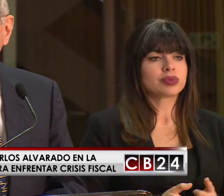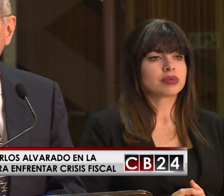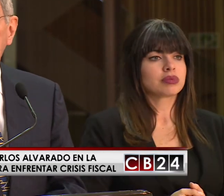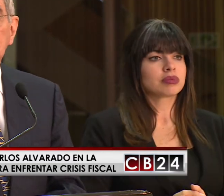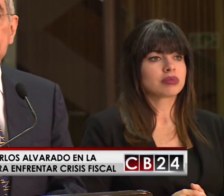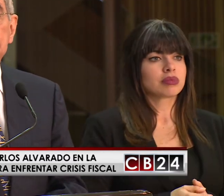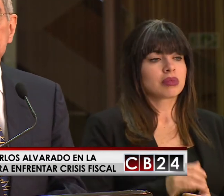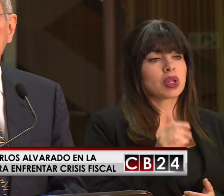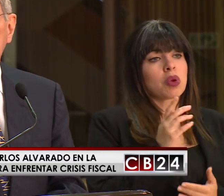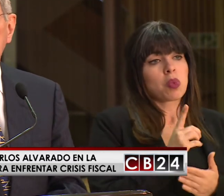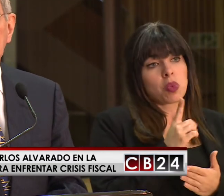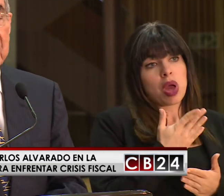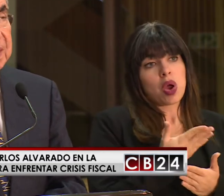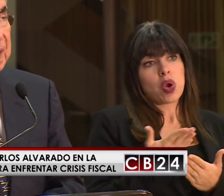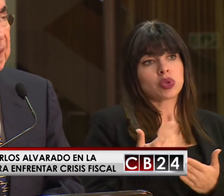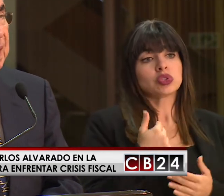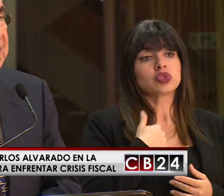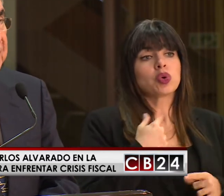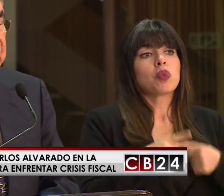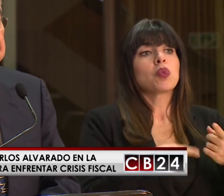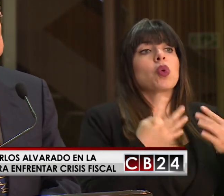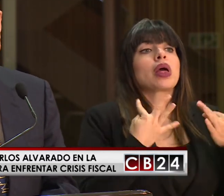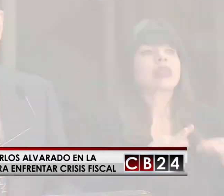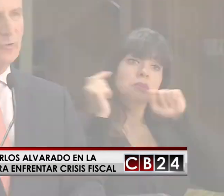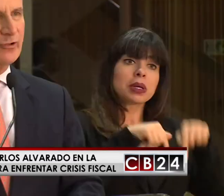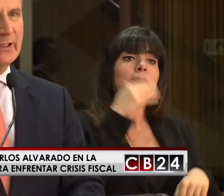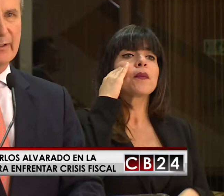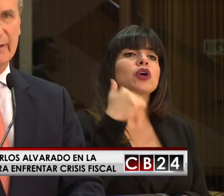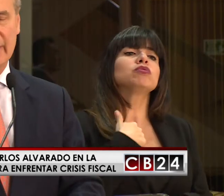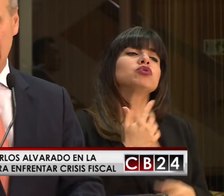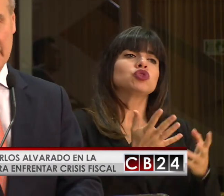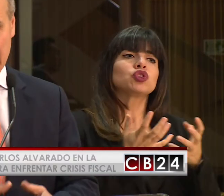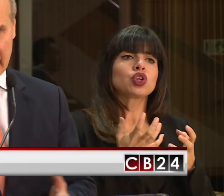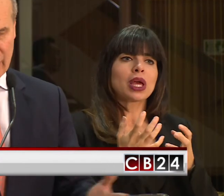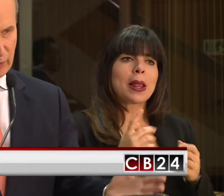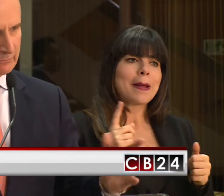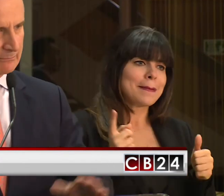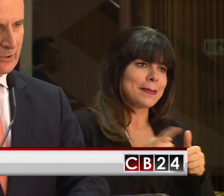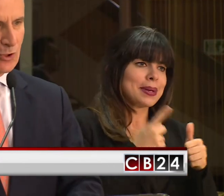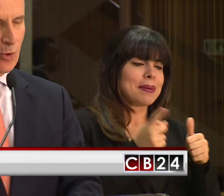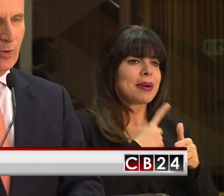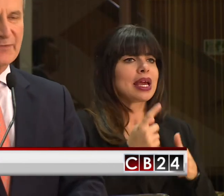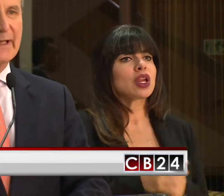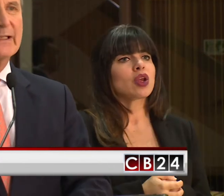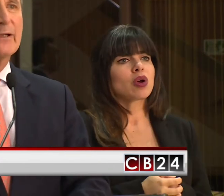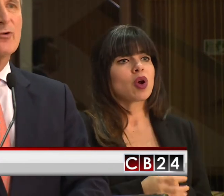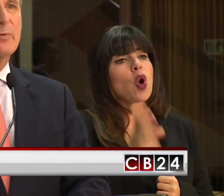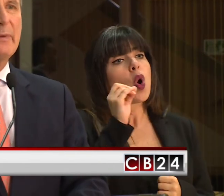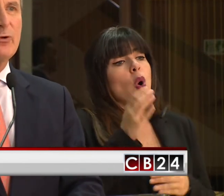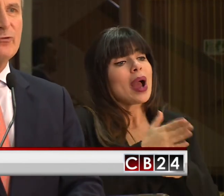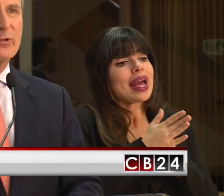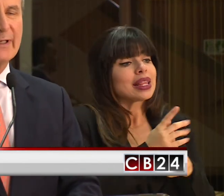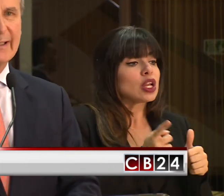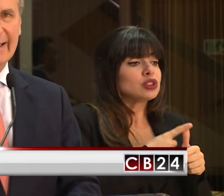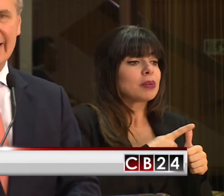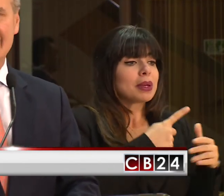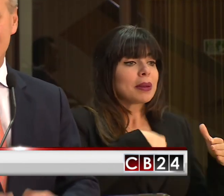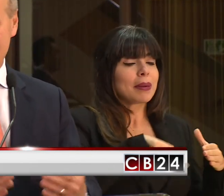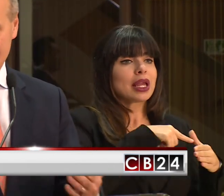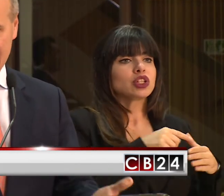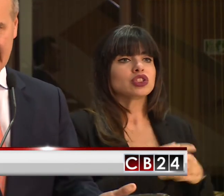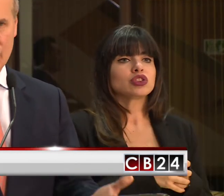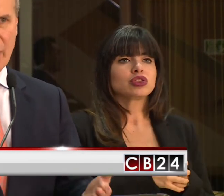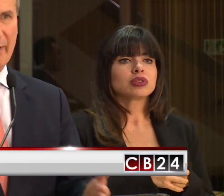cosa que yo intentaré hacer. Quiero ser el primero o estar entre los primeros